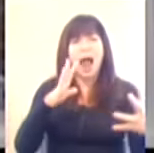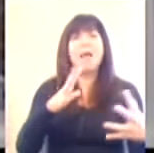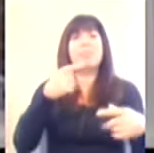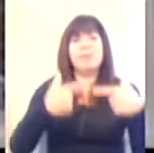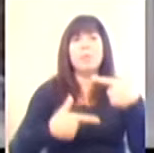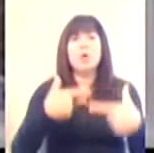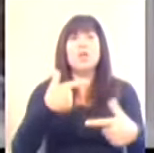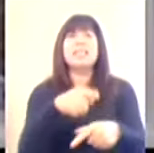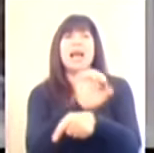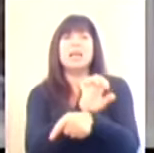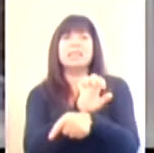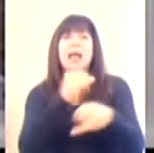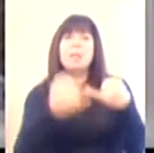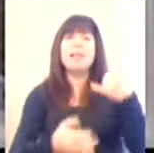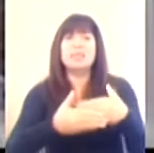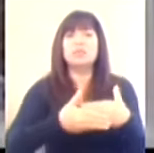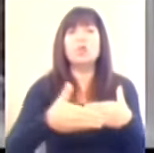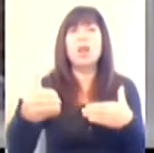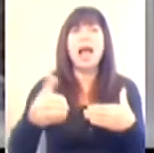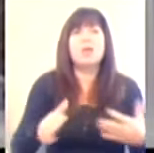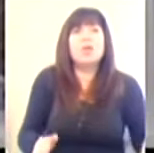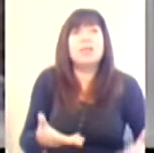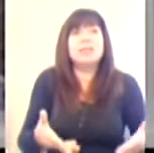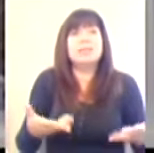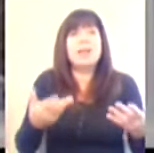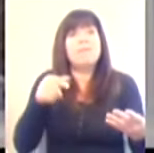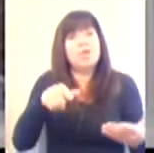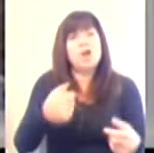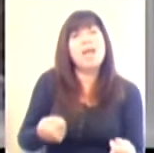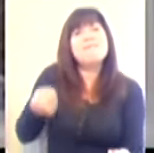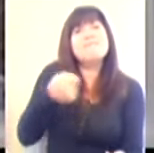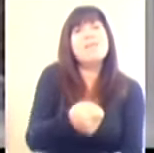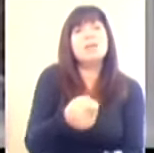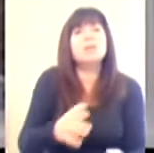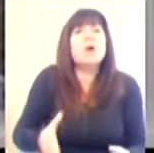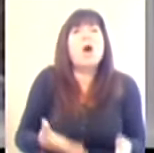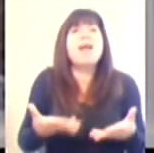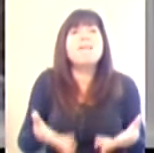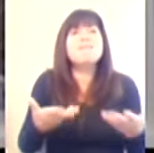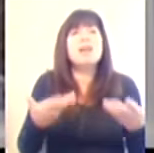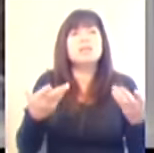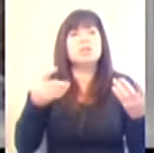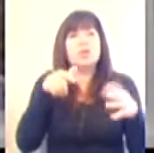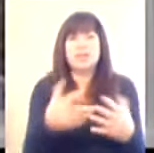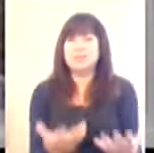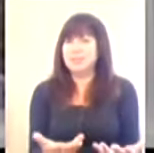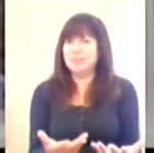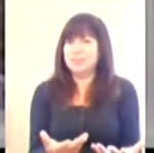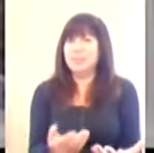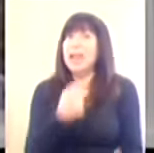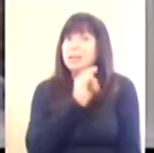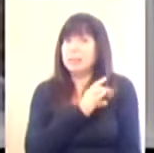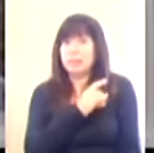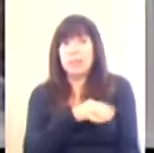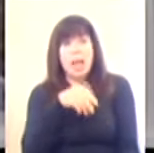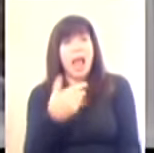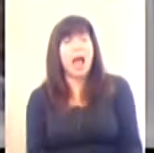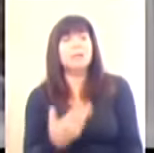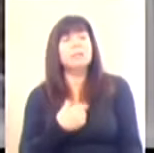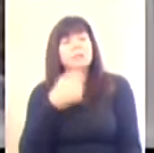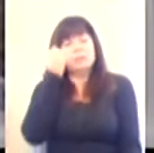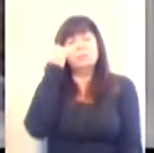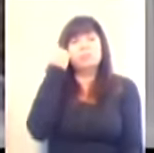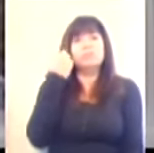Estado de largo plazo que incentive las inversiones necesarias para impulsar esta transición. En Chile así lo hemos